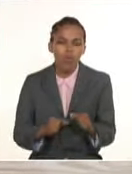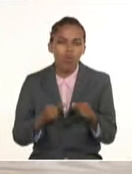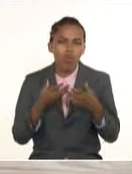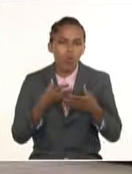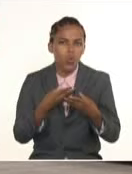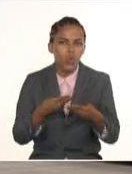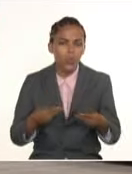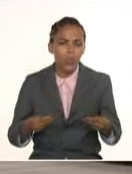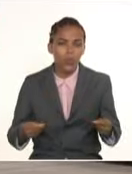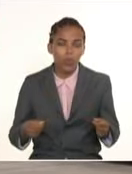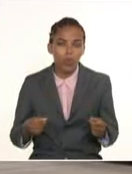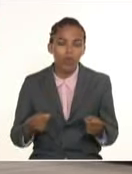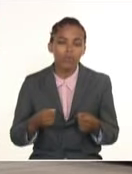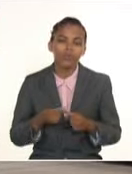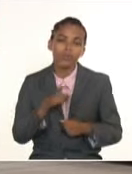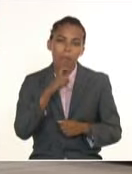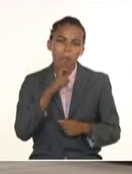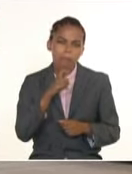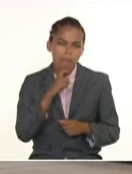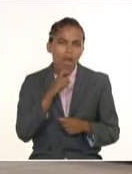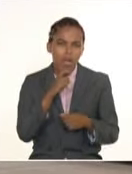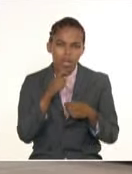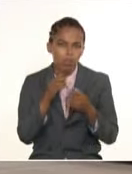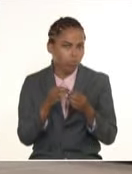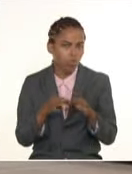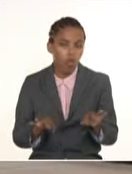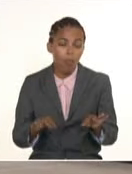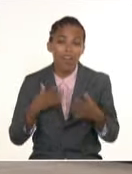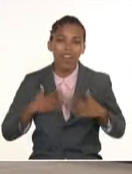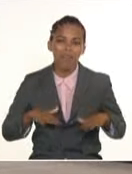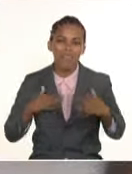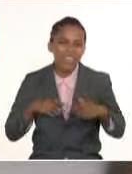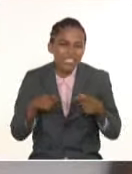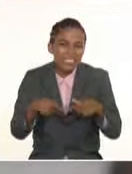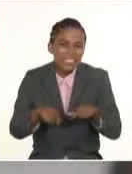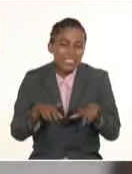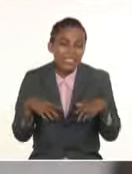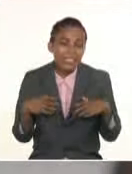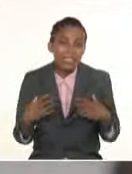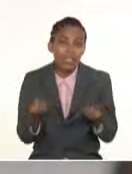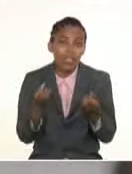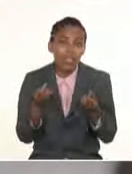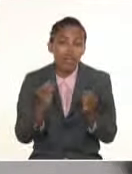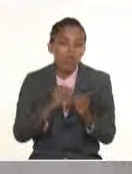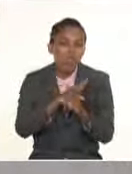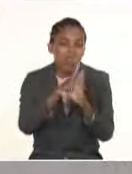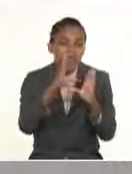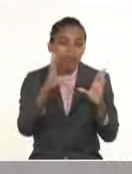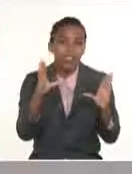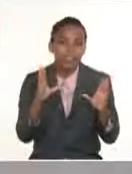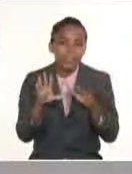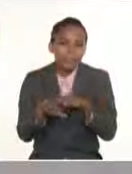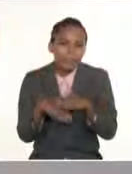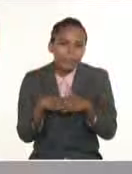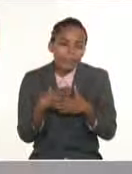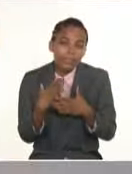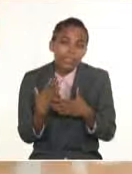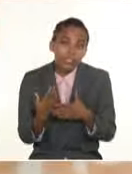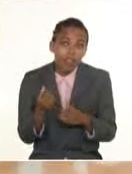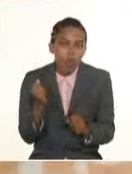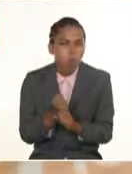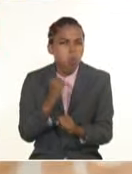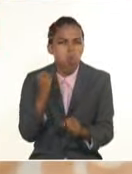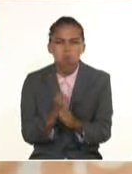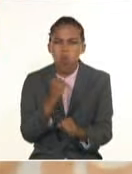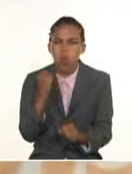orinado lo suficiente, y entonces vamos a esperar en estas horas. Ahora, en esta mañana va a ser un día muy de mucho trabajo porque tenemos